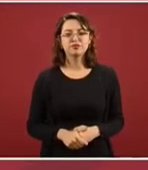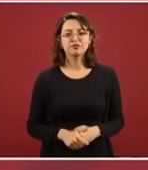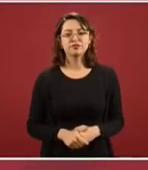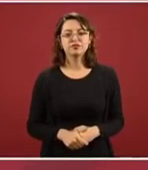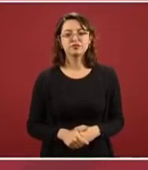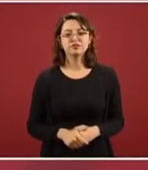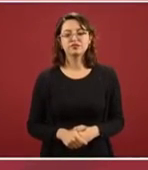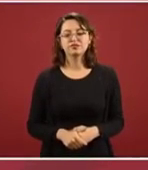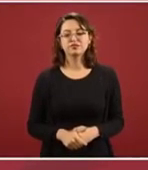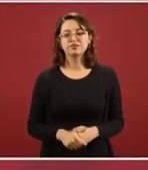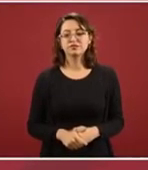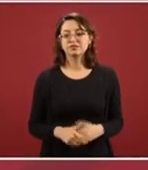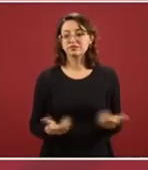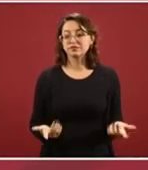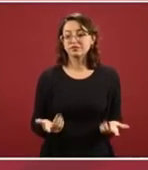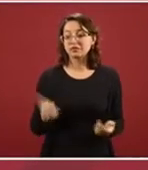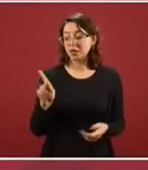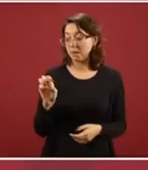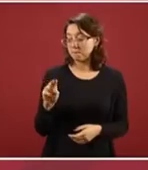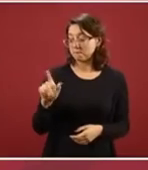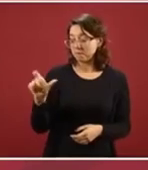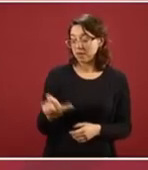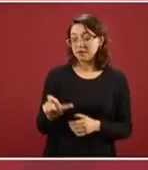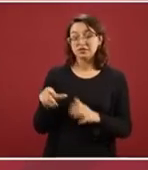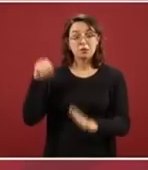Si no existiese Pemex,